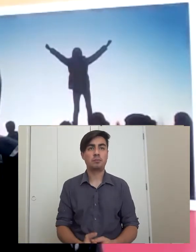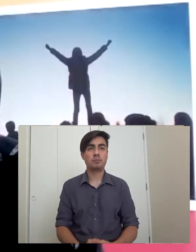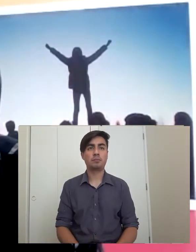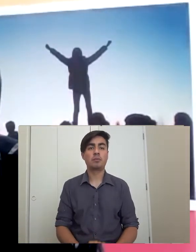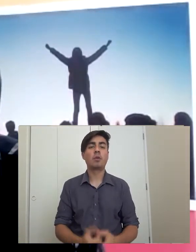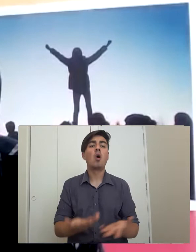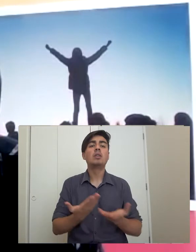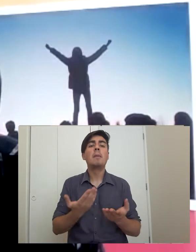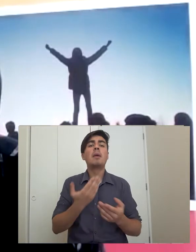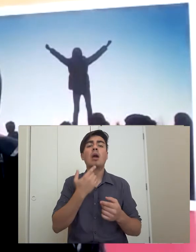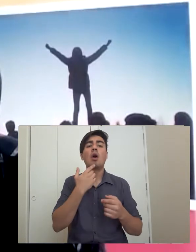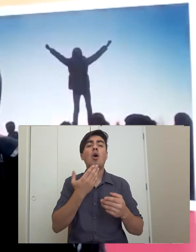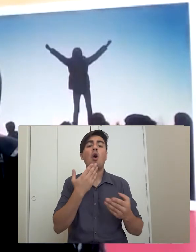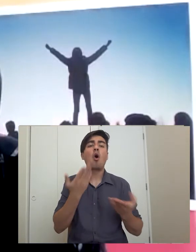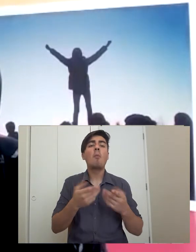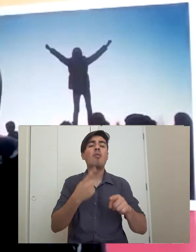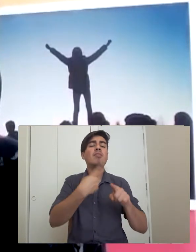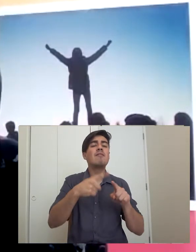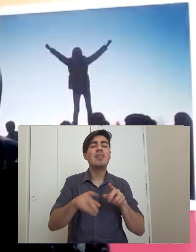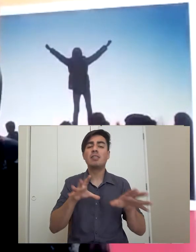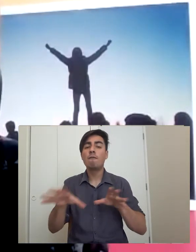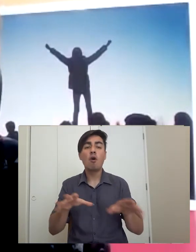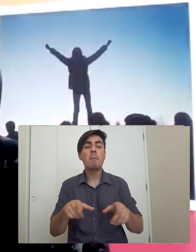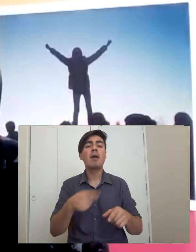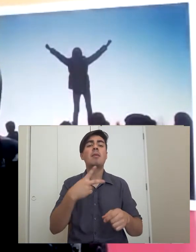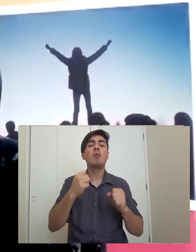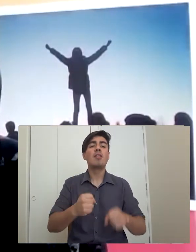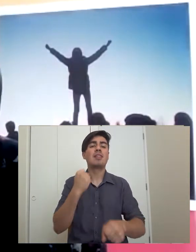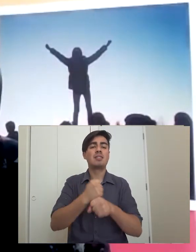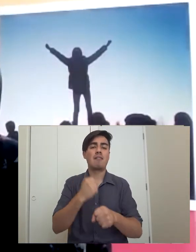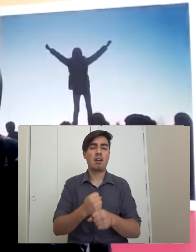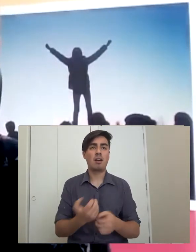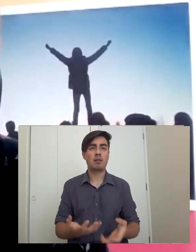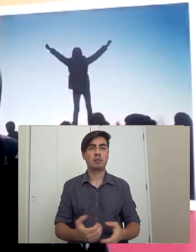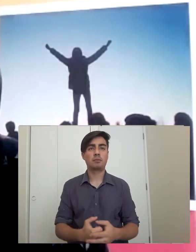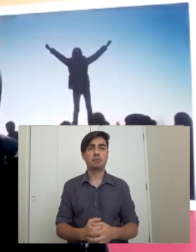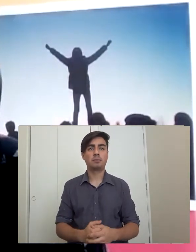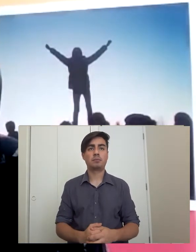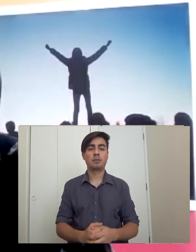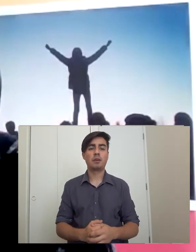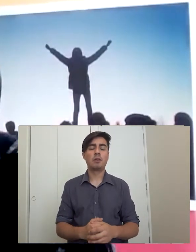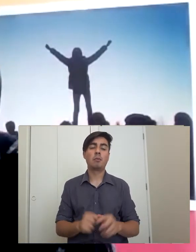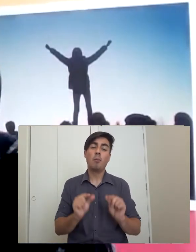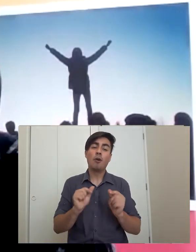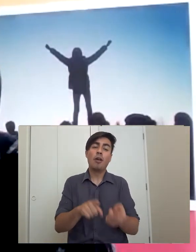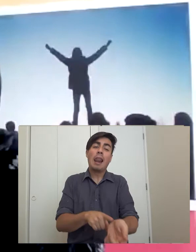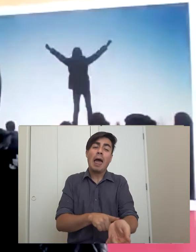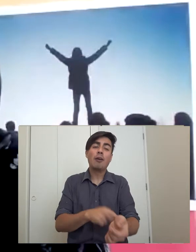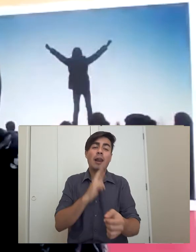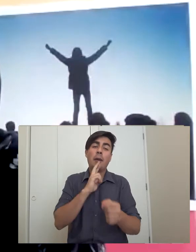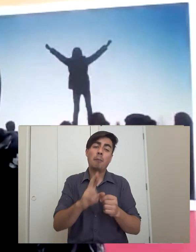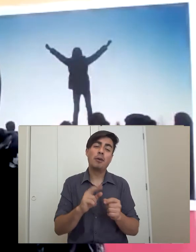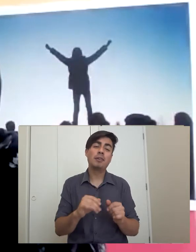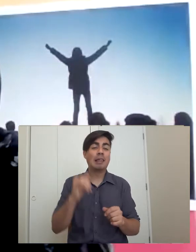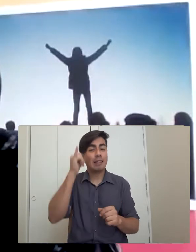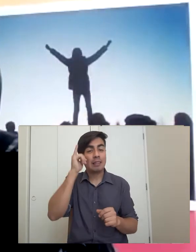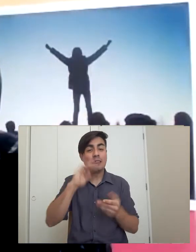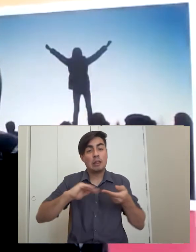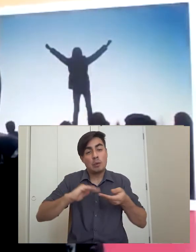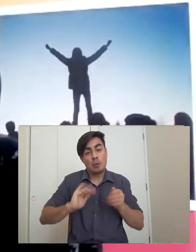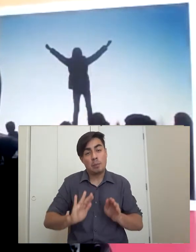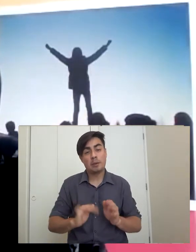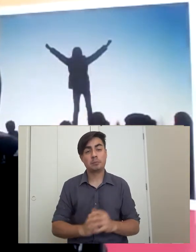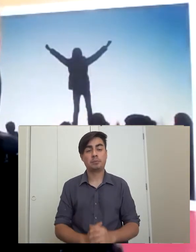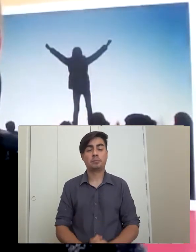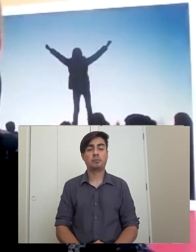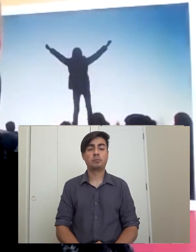o maneras alternativas de trabajar y funcionar. Creo que fue un poco largo, lo siento,